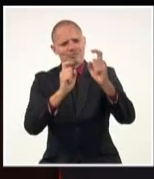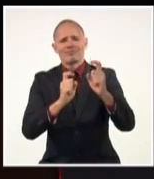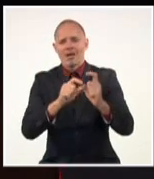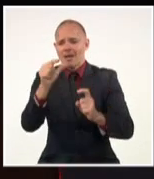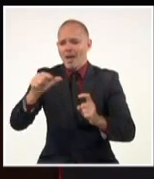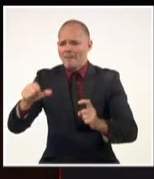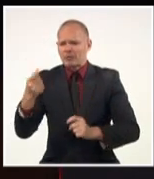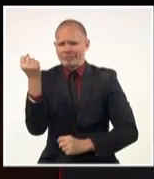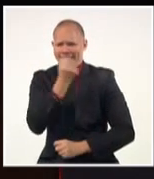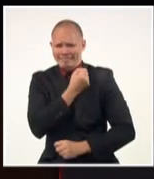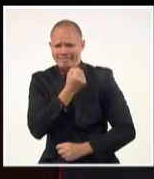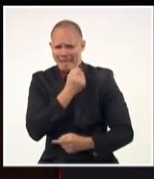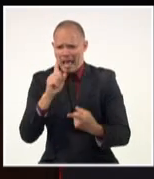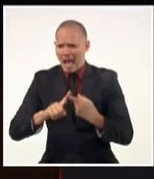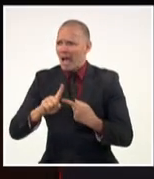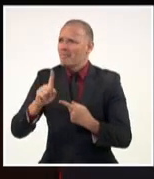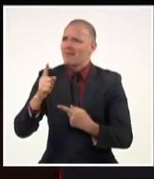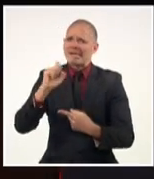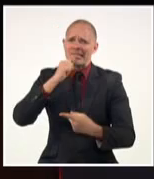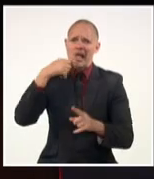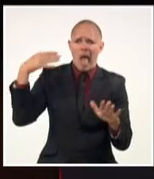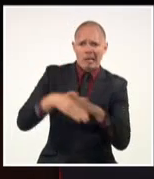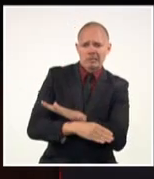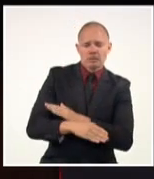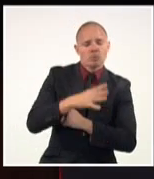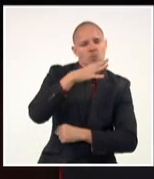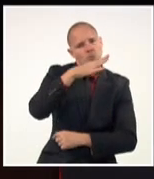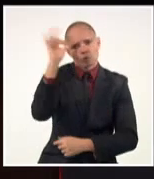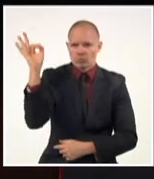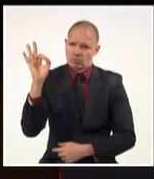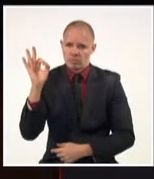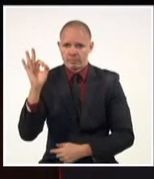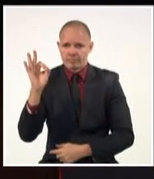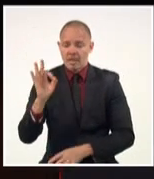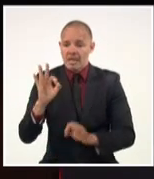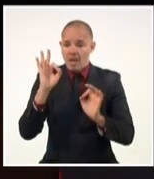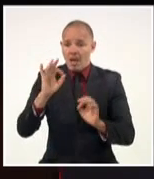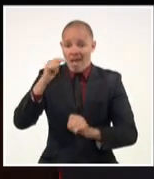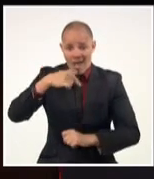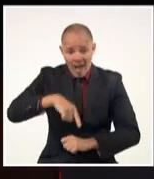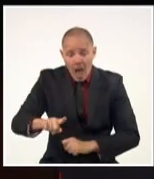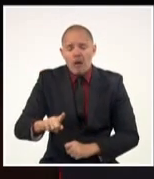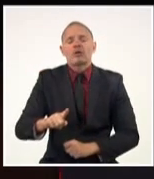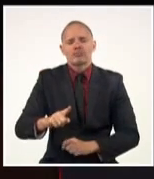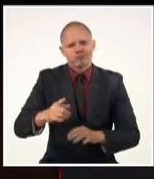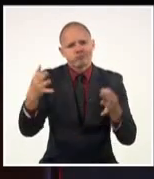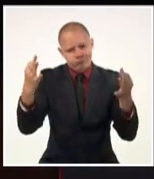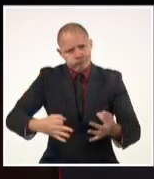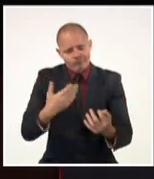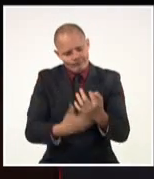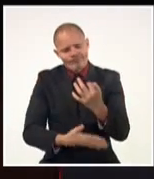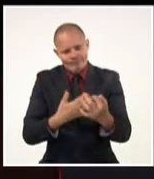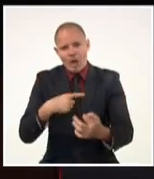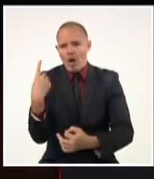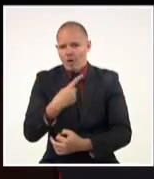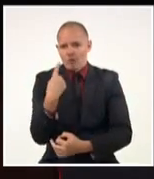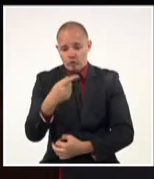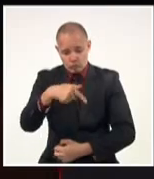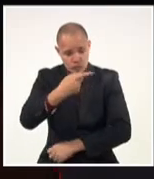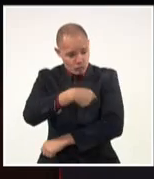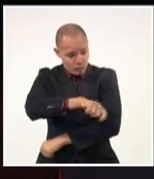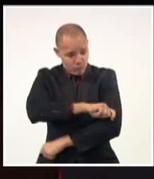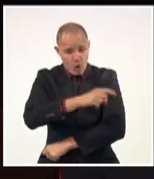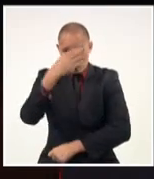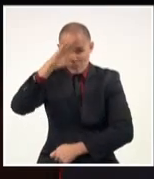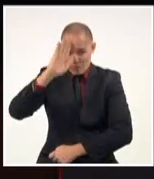ni intervencionistas. Esta vez sí que es la revolución. Una frase con un